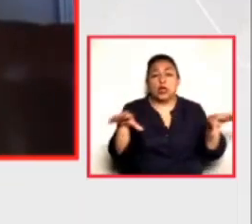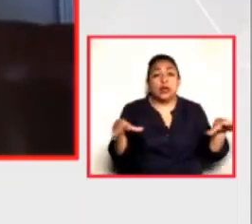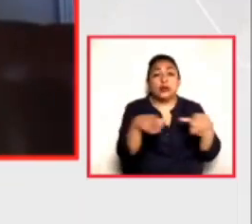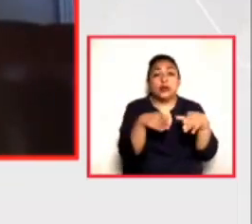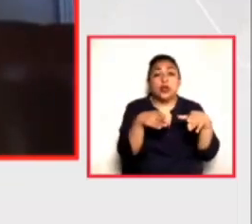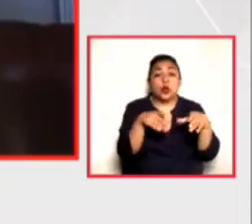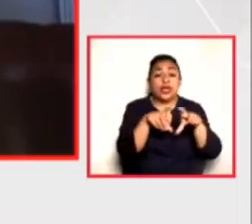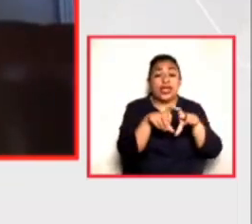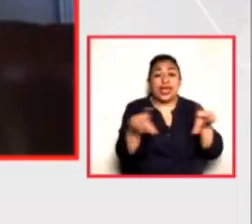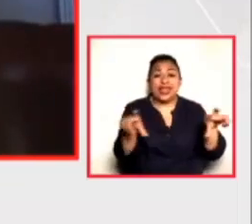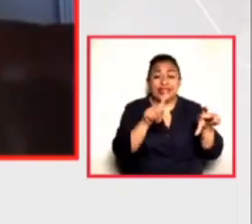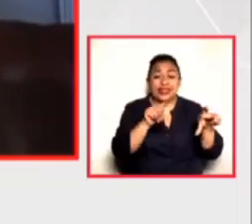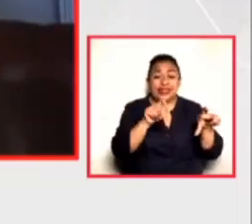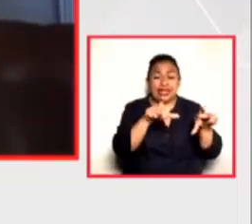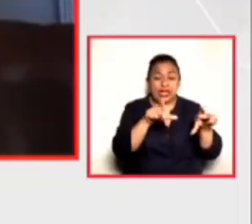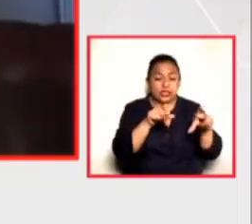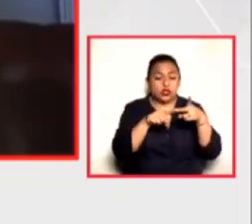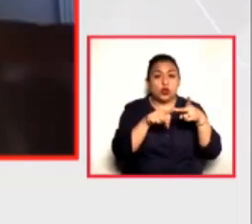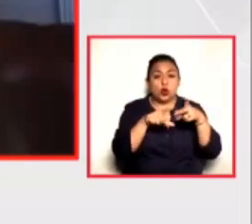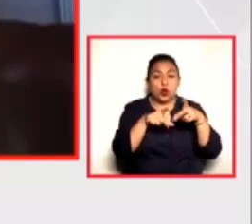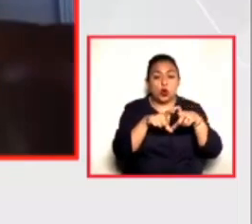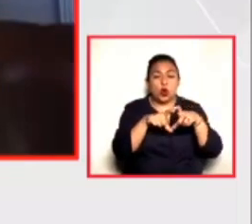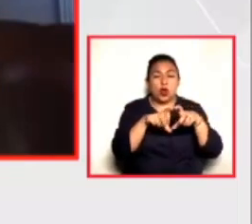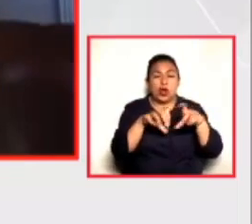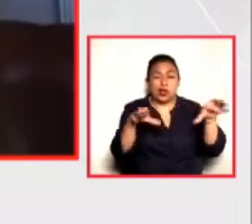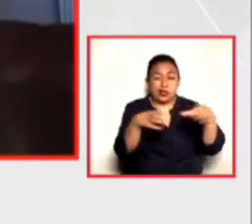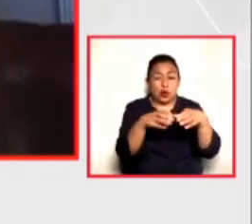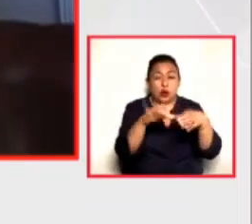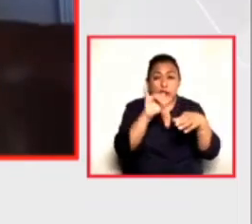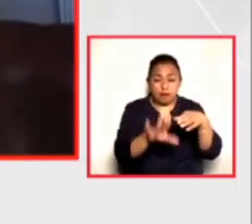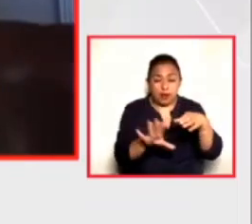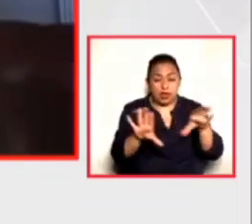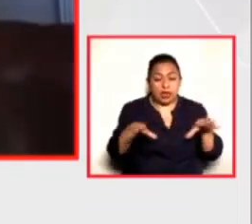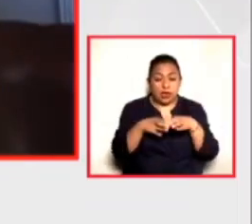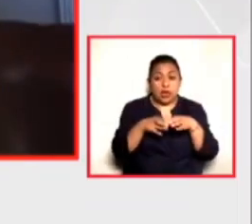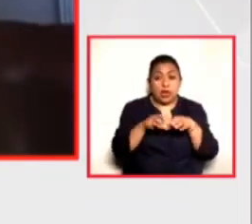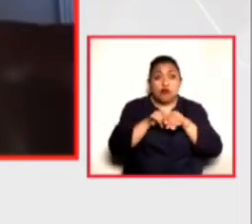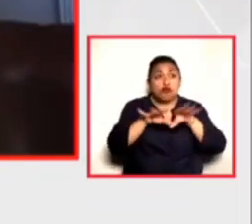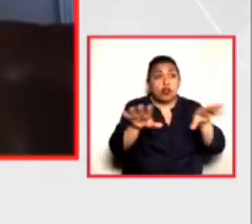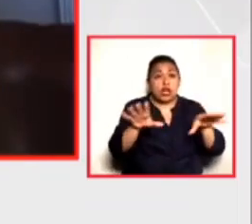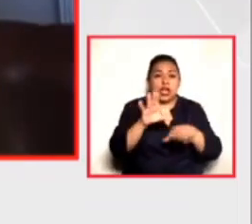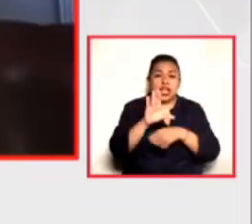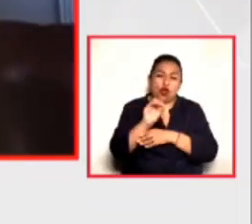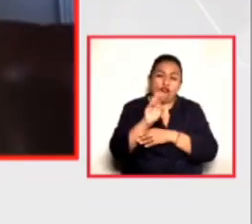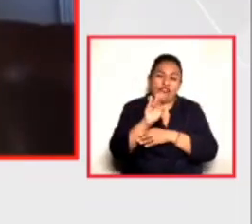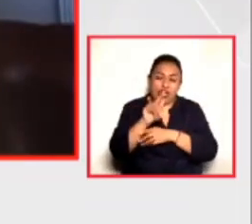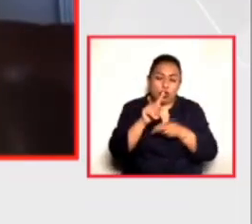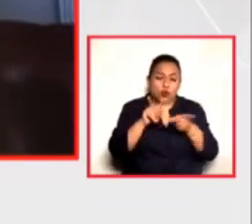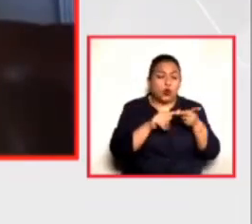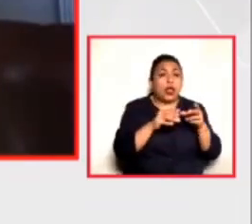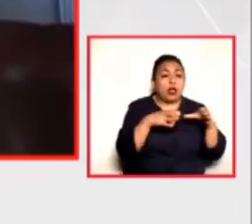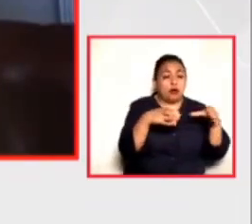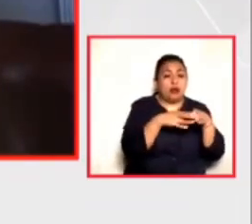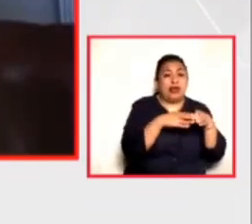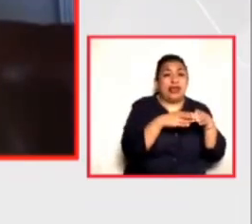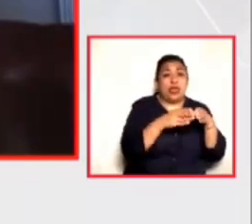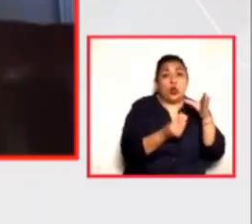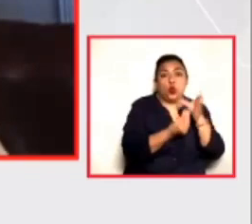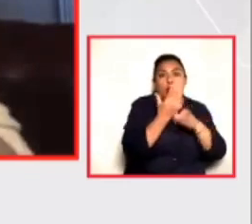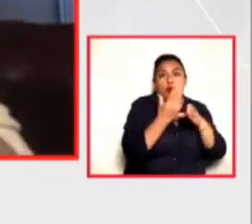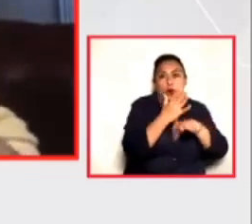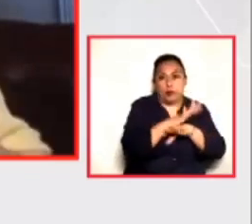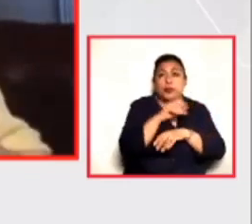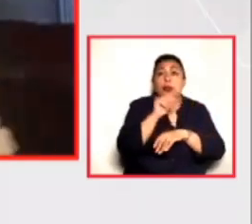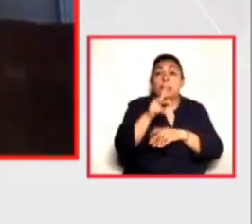de imagen, de cobertura y de innovación. Vamos a escoger también a el periodista o el grupo de